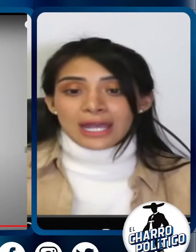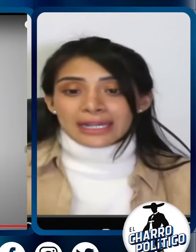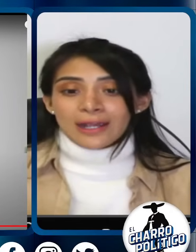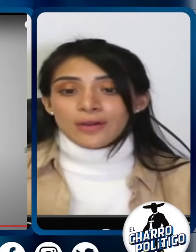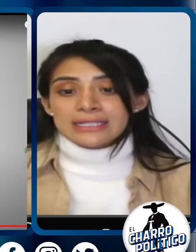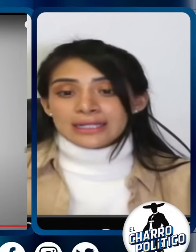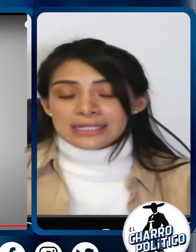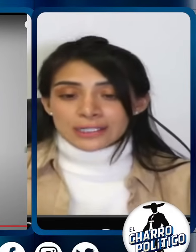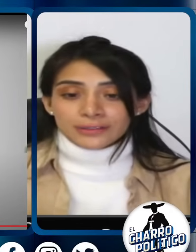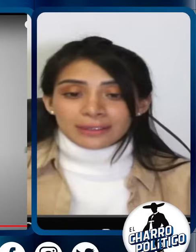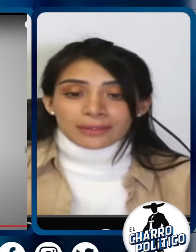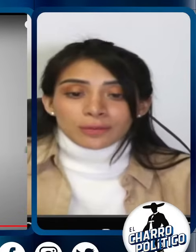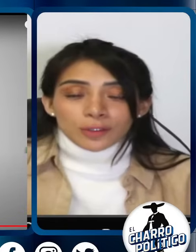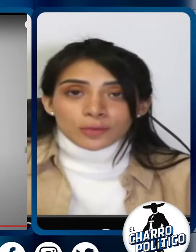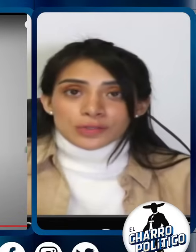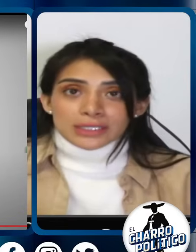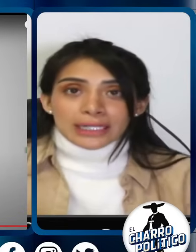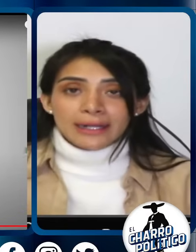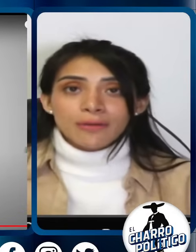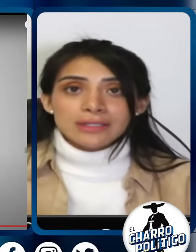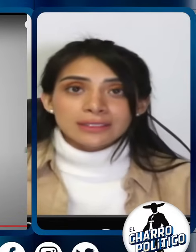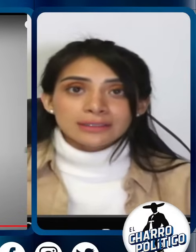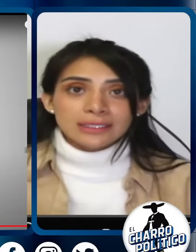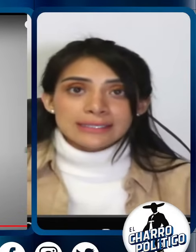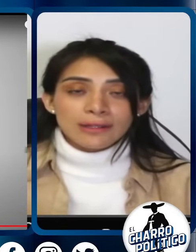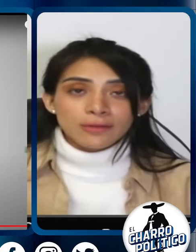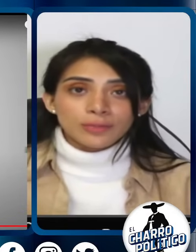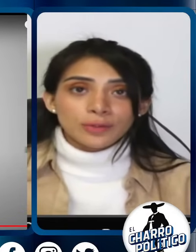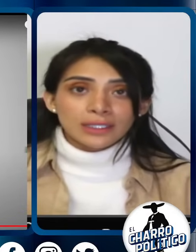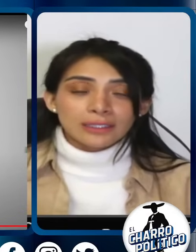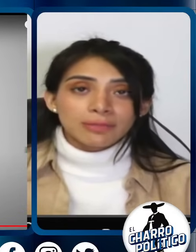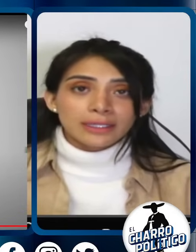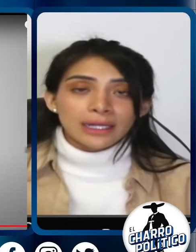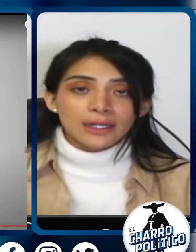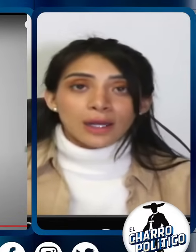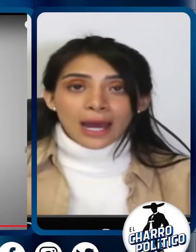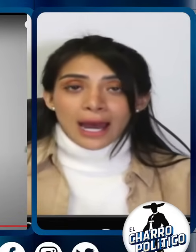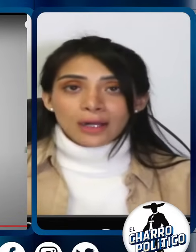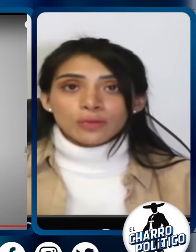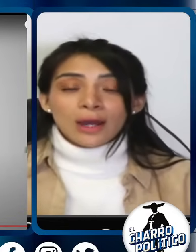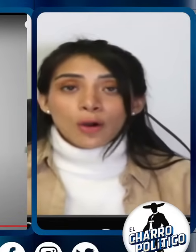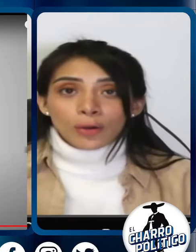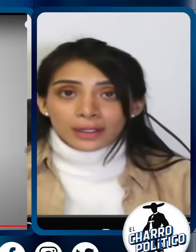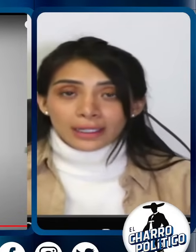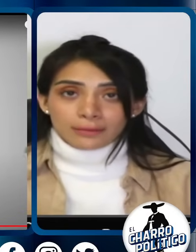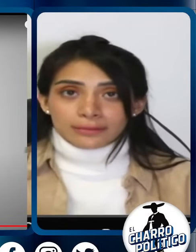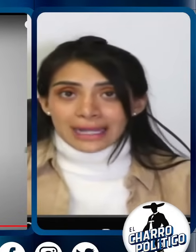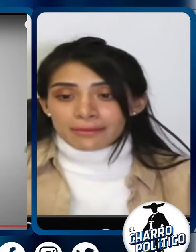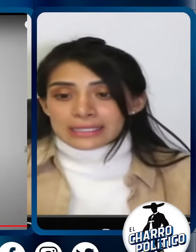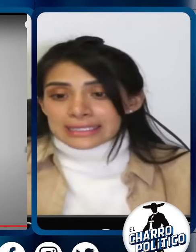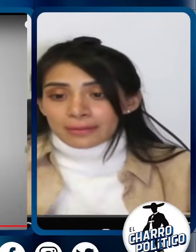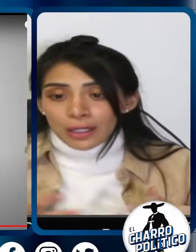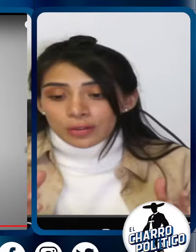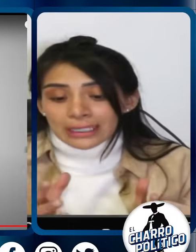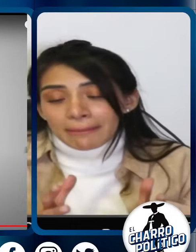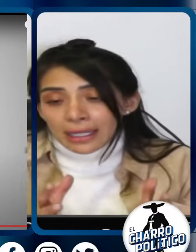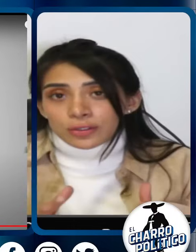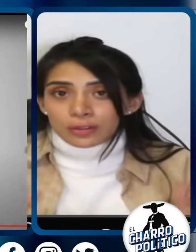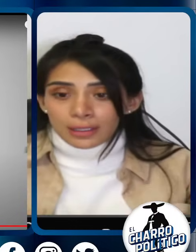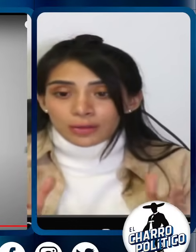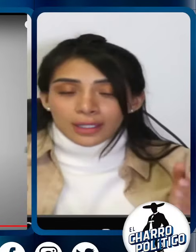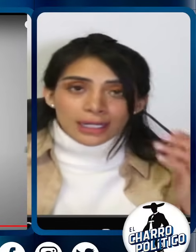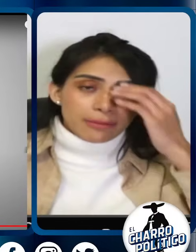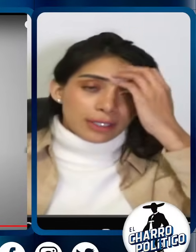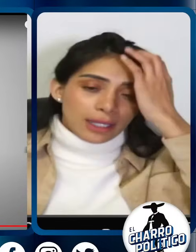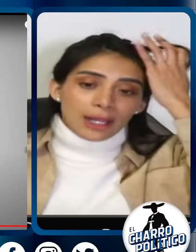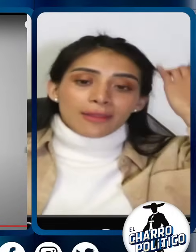obras que hoy están haciendo también. Bueno, pues Nicaragua está interesado en poder replicar alguna obra, tal vez en menor tamaño,